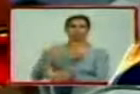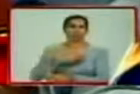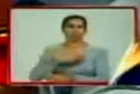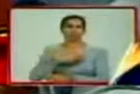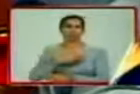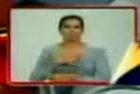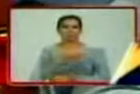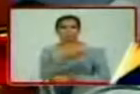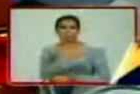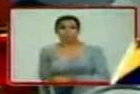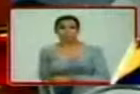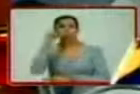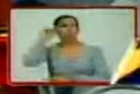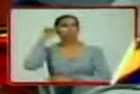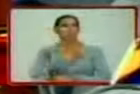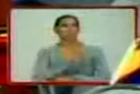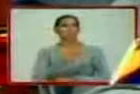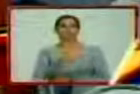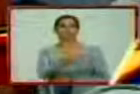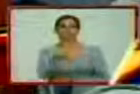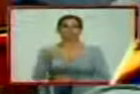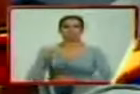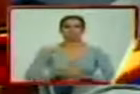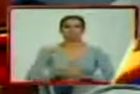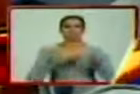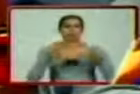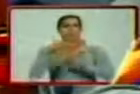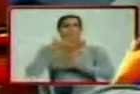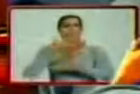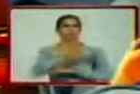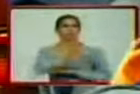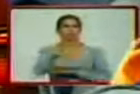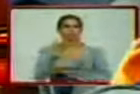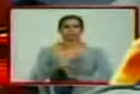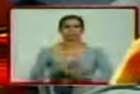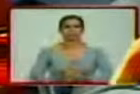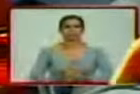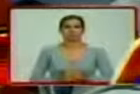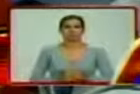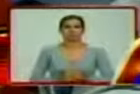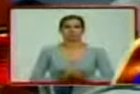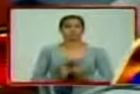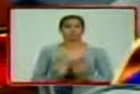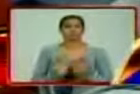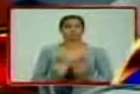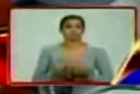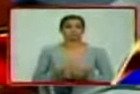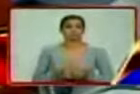A ustedes Dios los bendiga, les deseamos lo mejor, pero